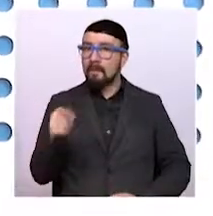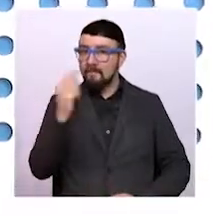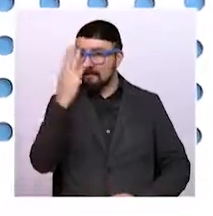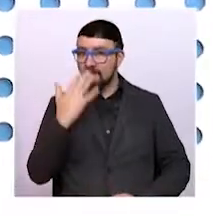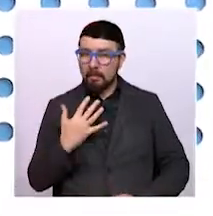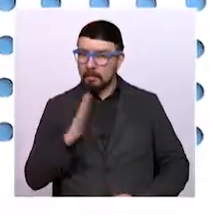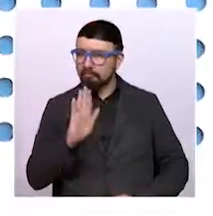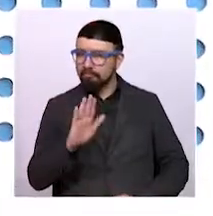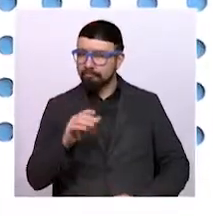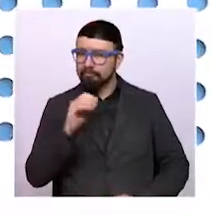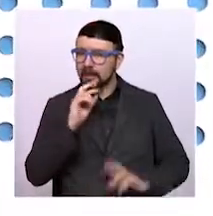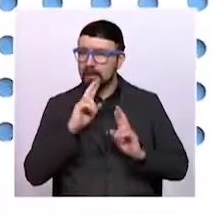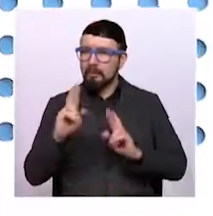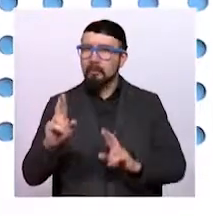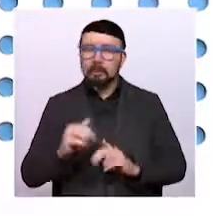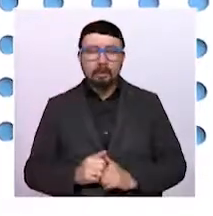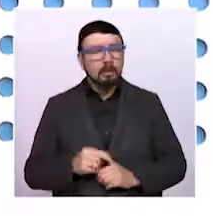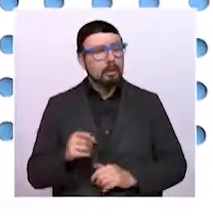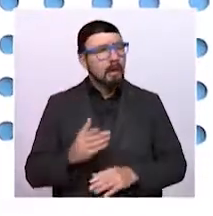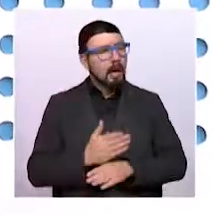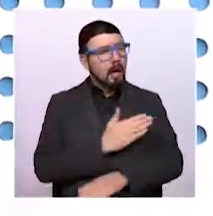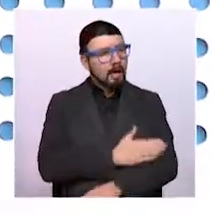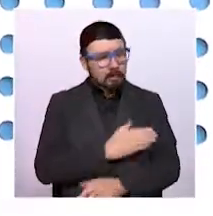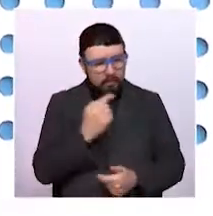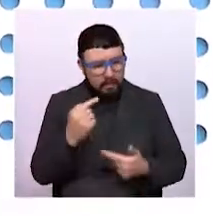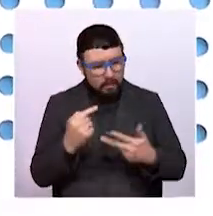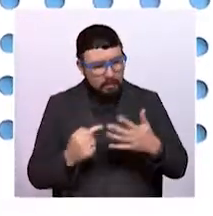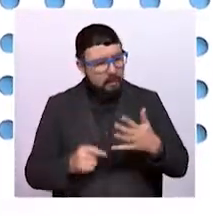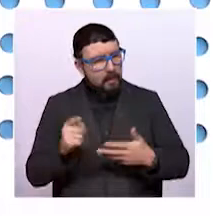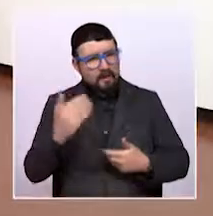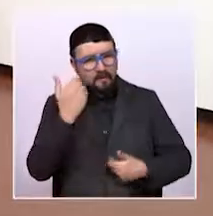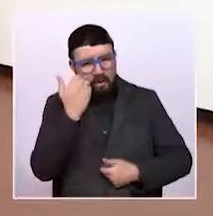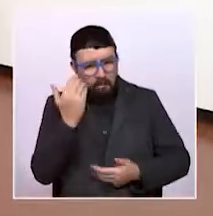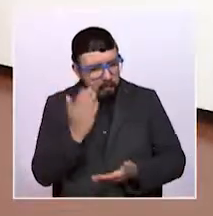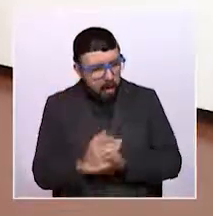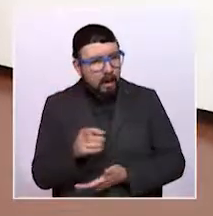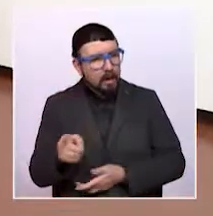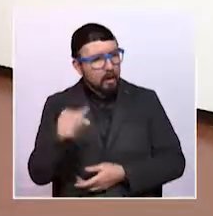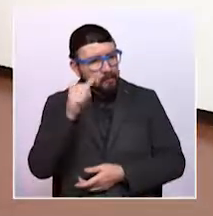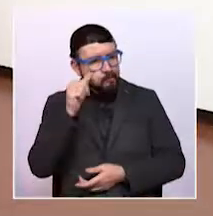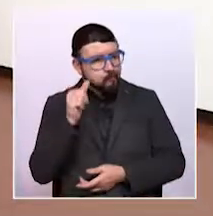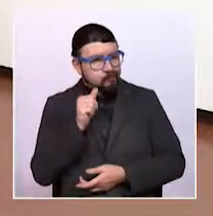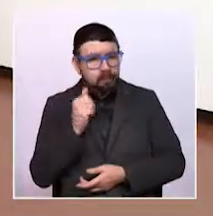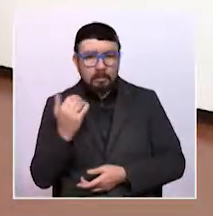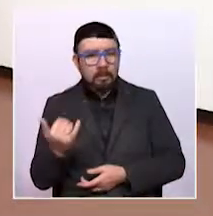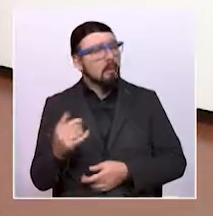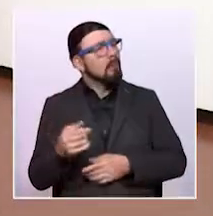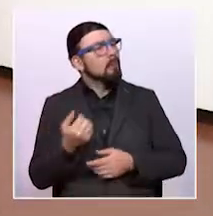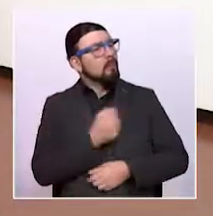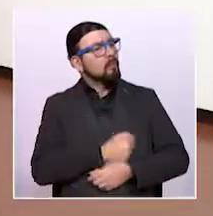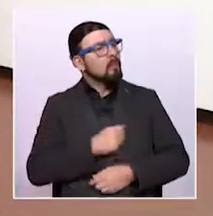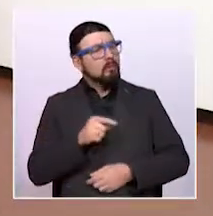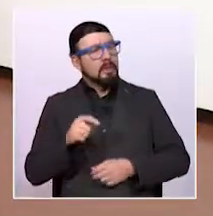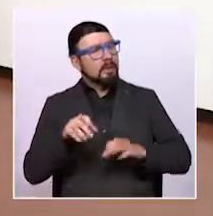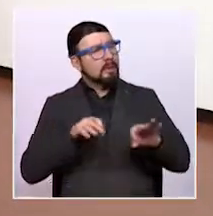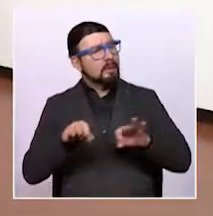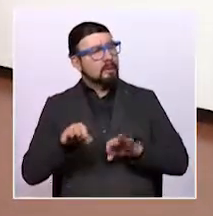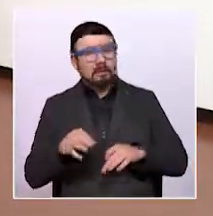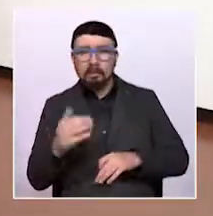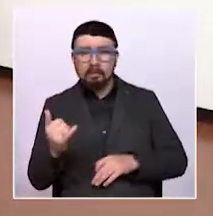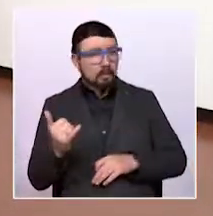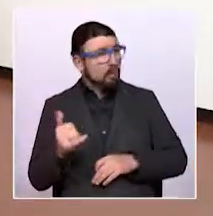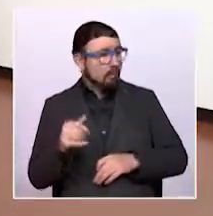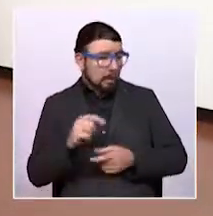un poquito de esas enfermedades doctora quisiera que rápidamente les contaremos por ejemplo los cambios que que veníamos